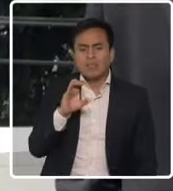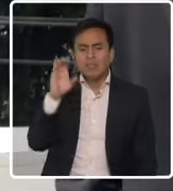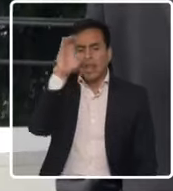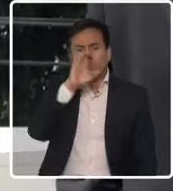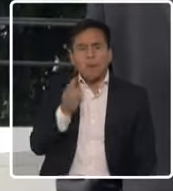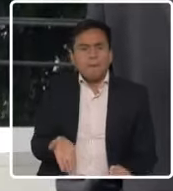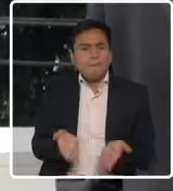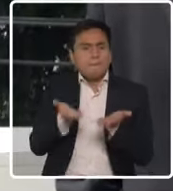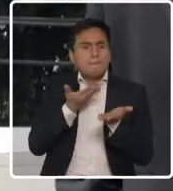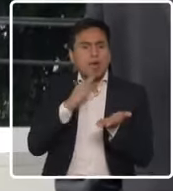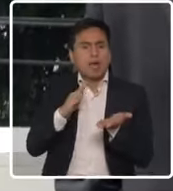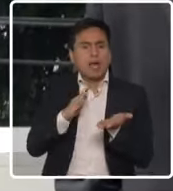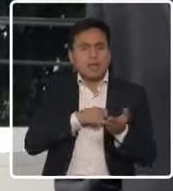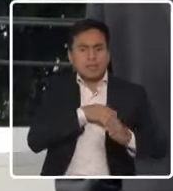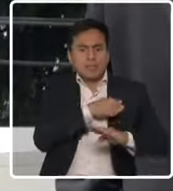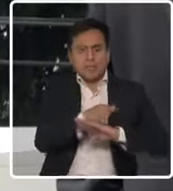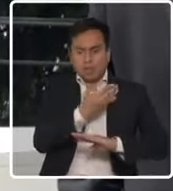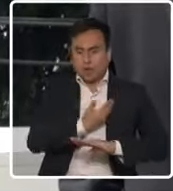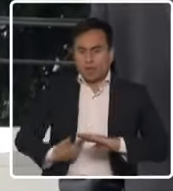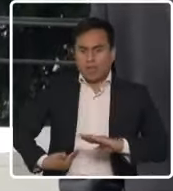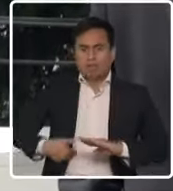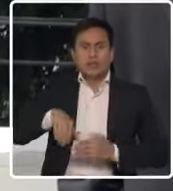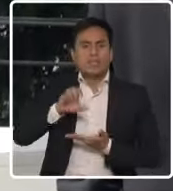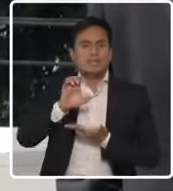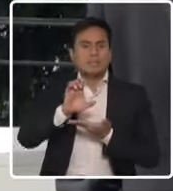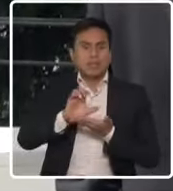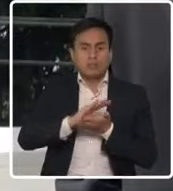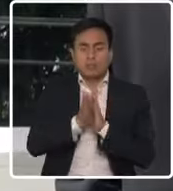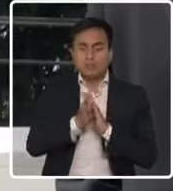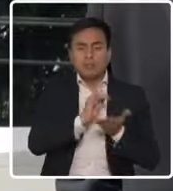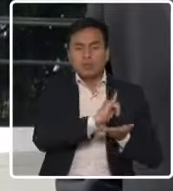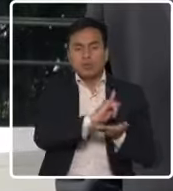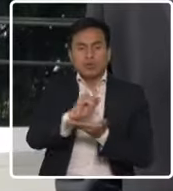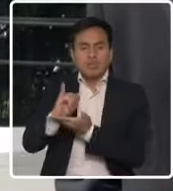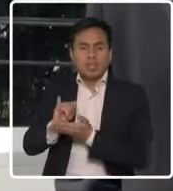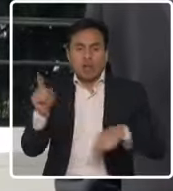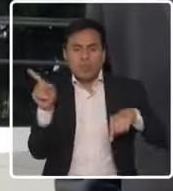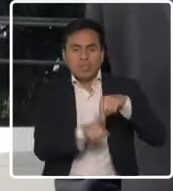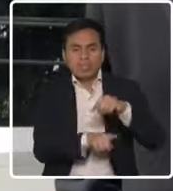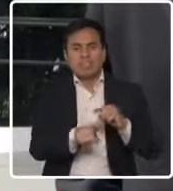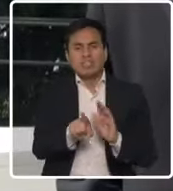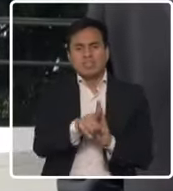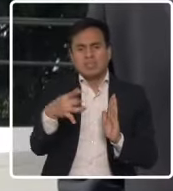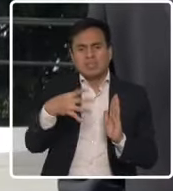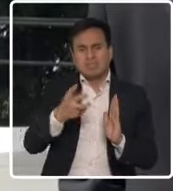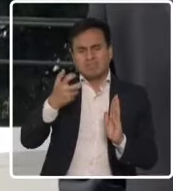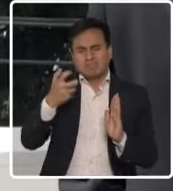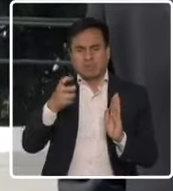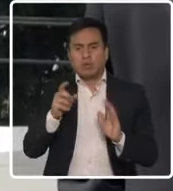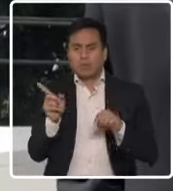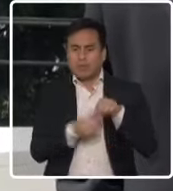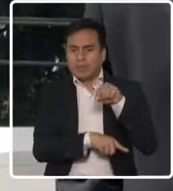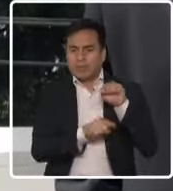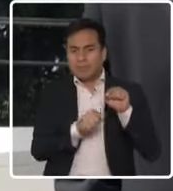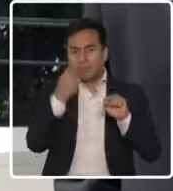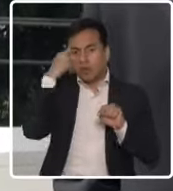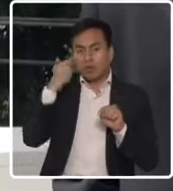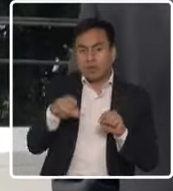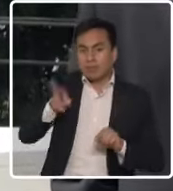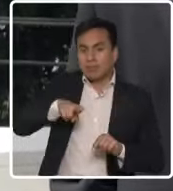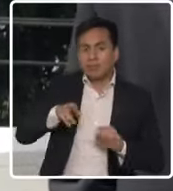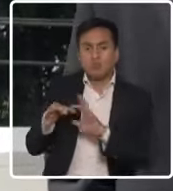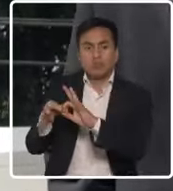buscando cómo mejorar el despliegue del gobierno y del Estado, de todas las instituciones para combatir la delincuencia. Pero insisto, acá